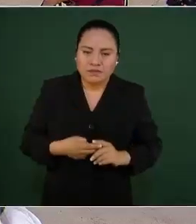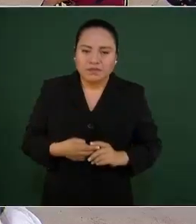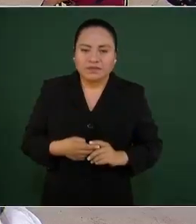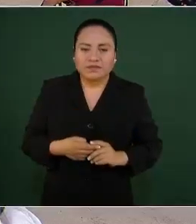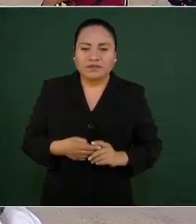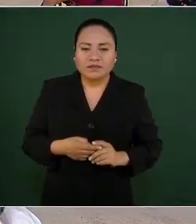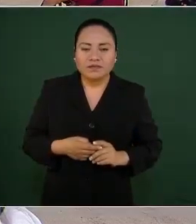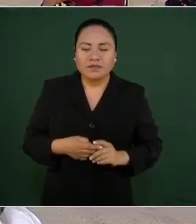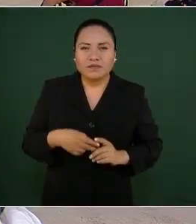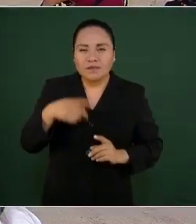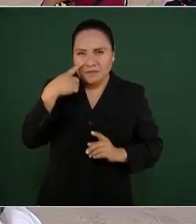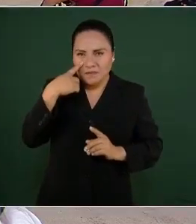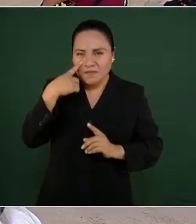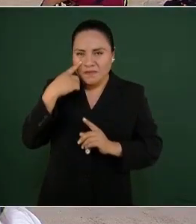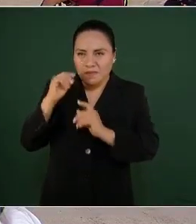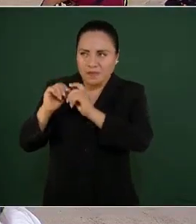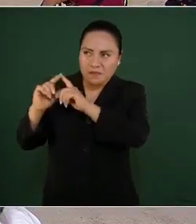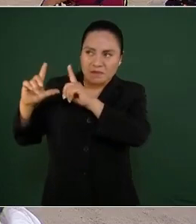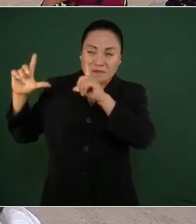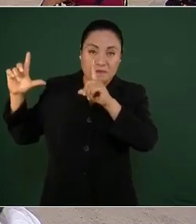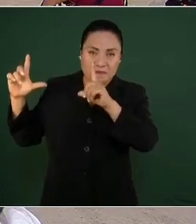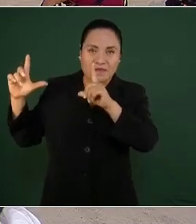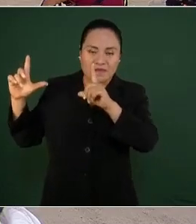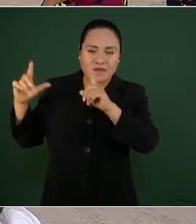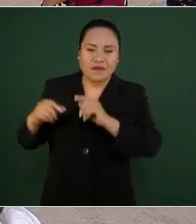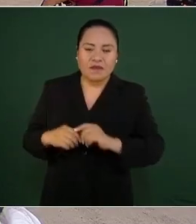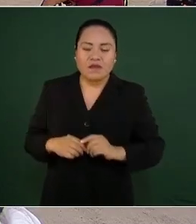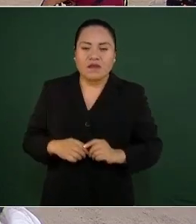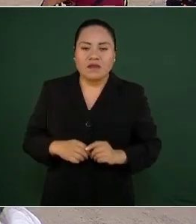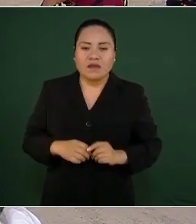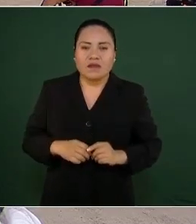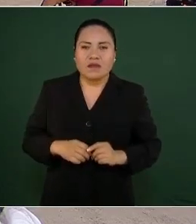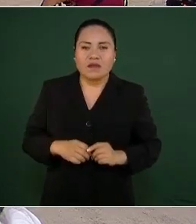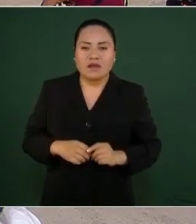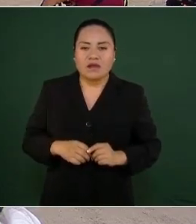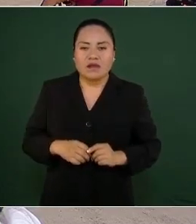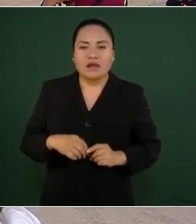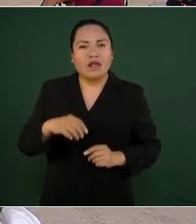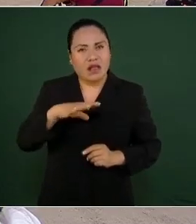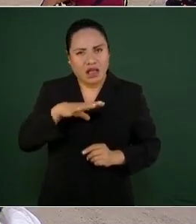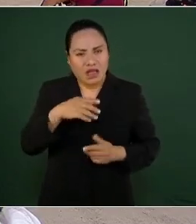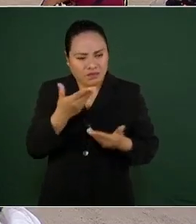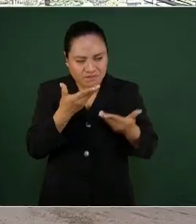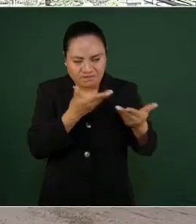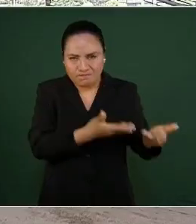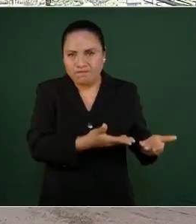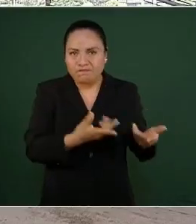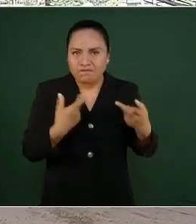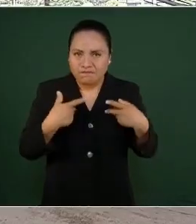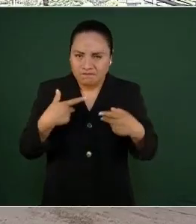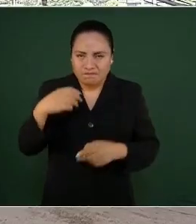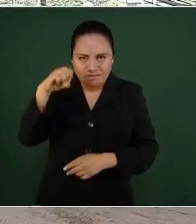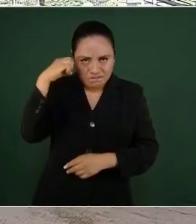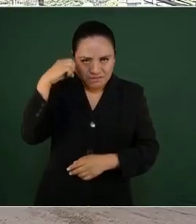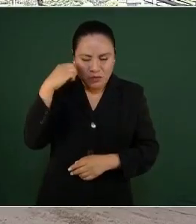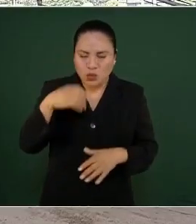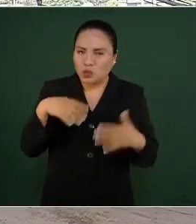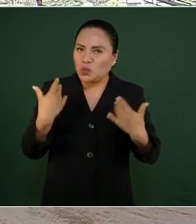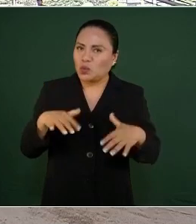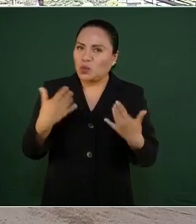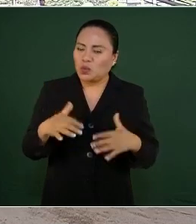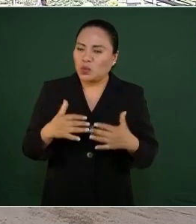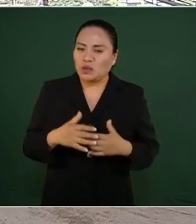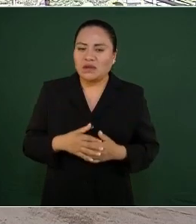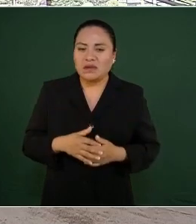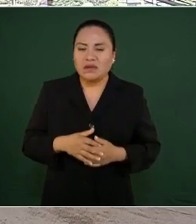Aquí tienen ustedes un oaxaqueño excepcional, un